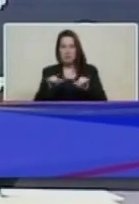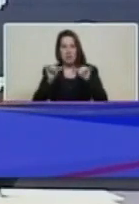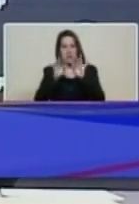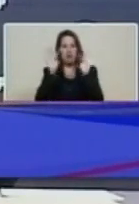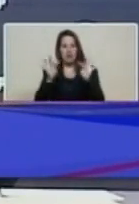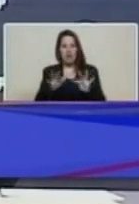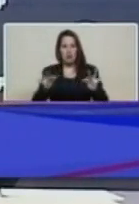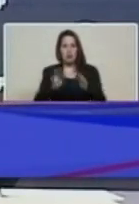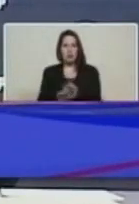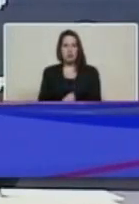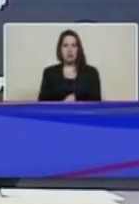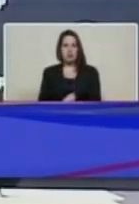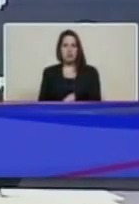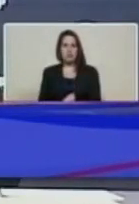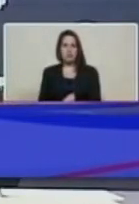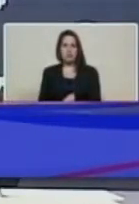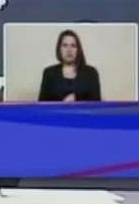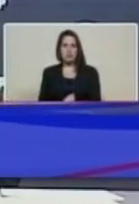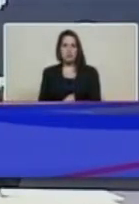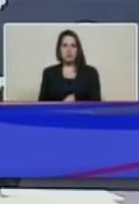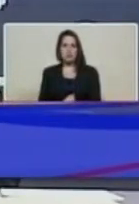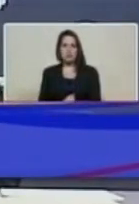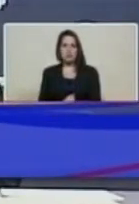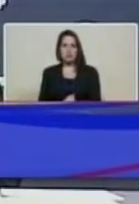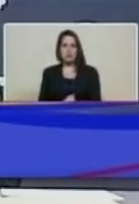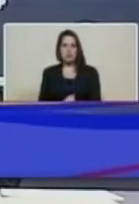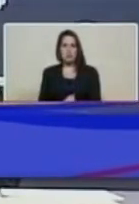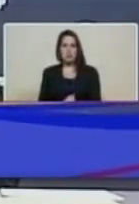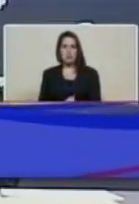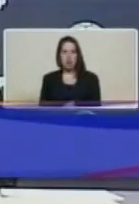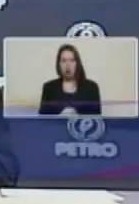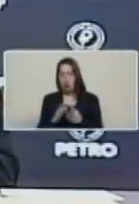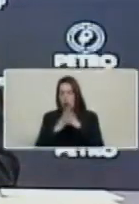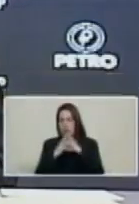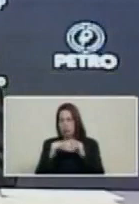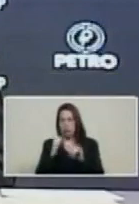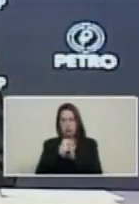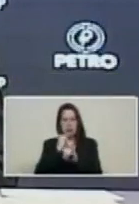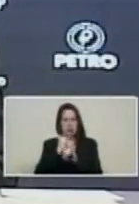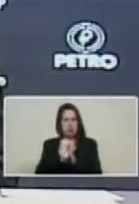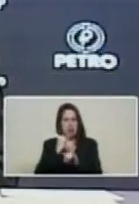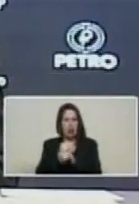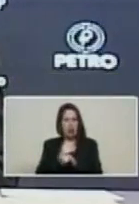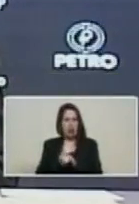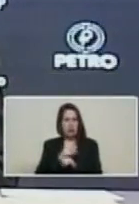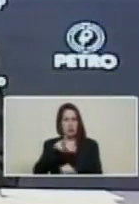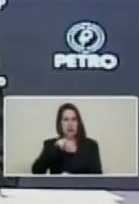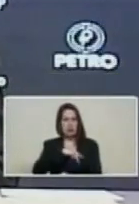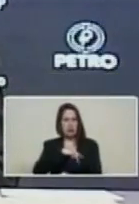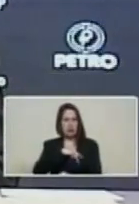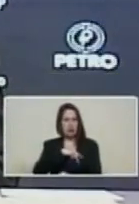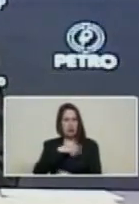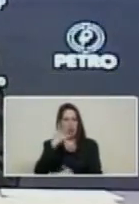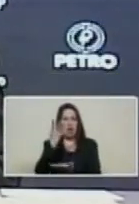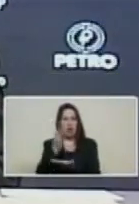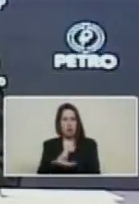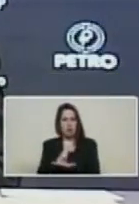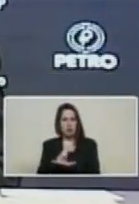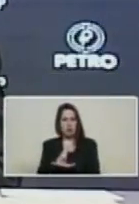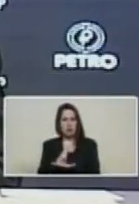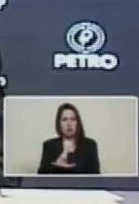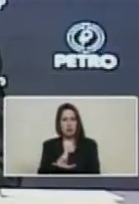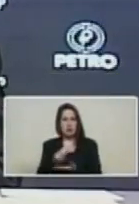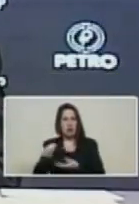familiarizados con las aplicaciones de la billetera digital. Y ahora todos los